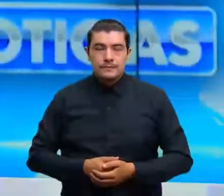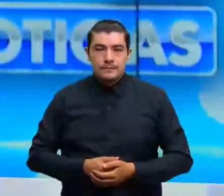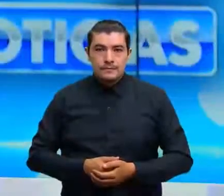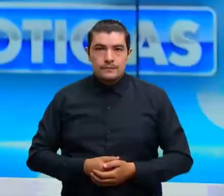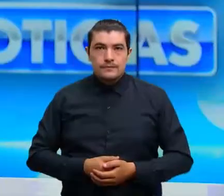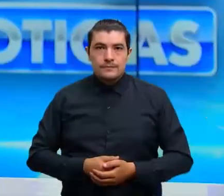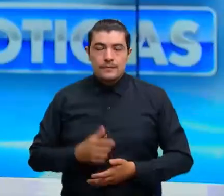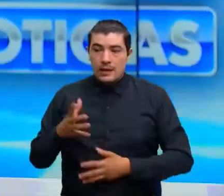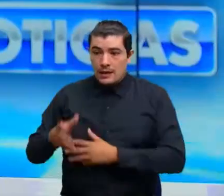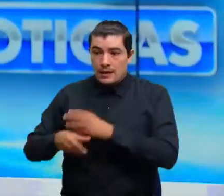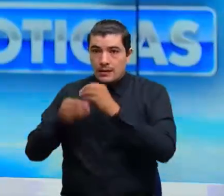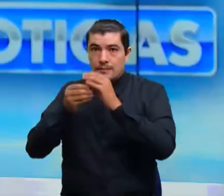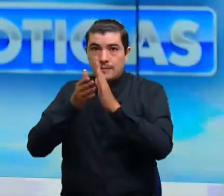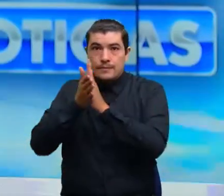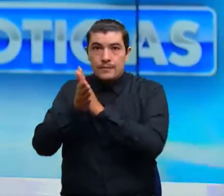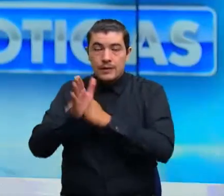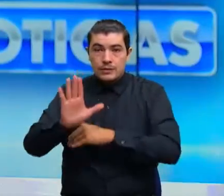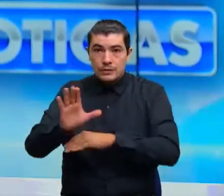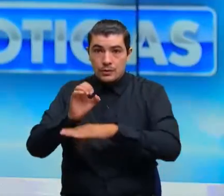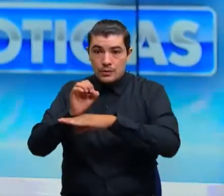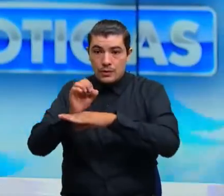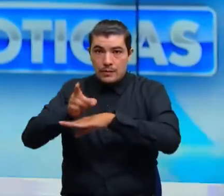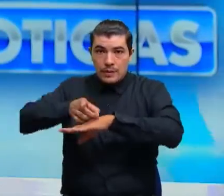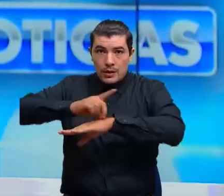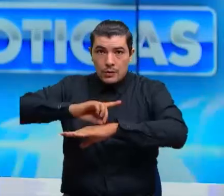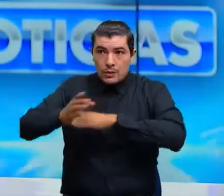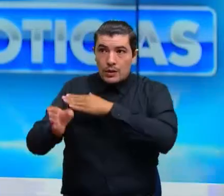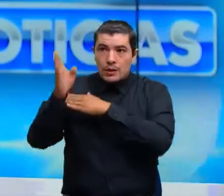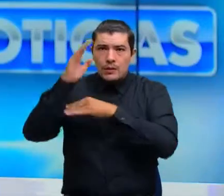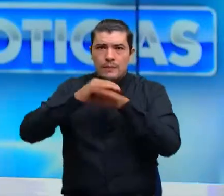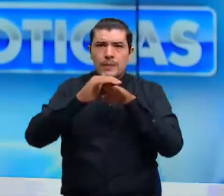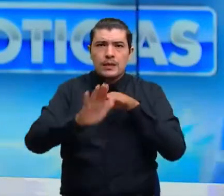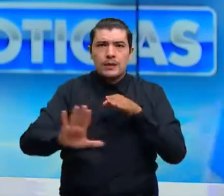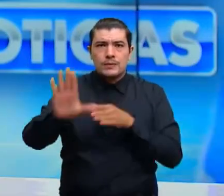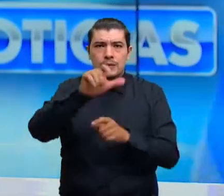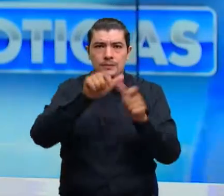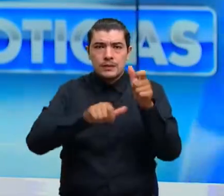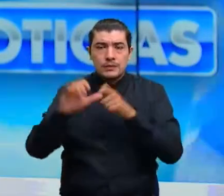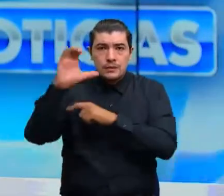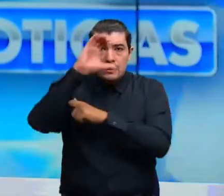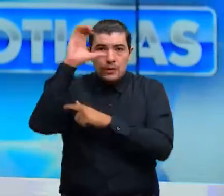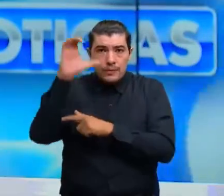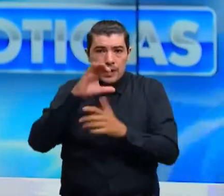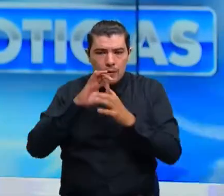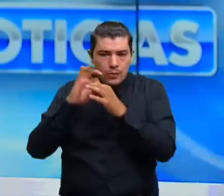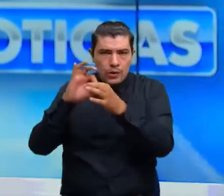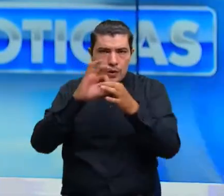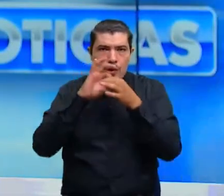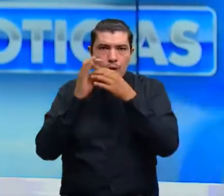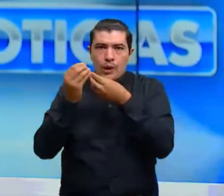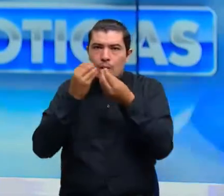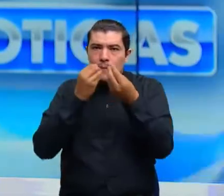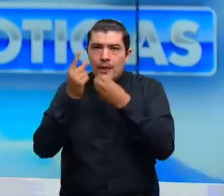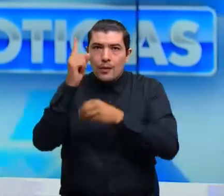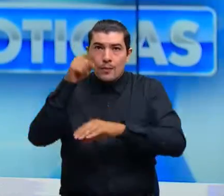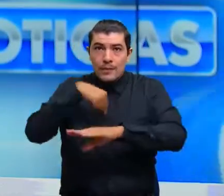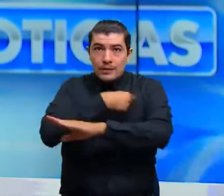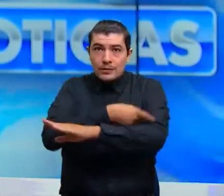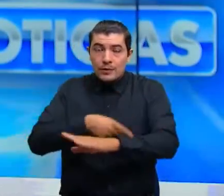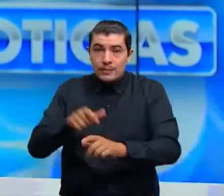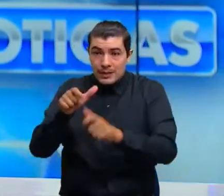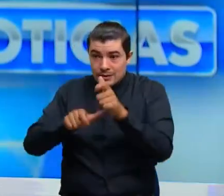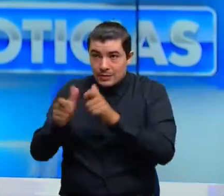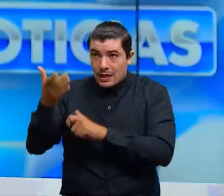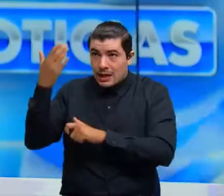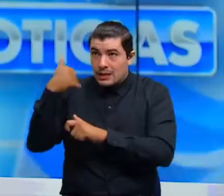en otras noticias la organización minuto de dios invita a los colombianos a unirse al banquete del millón una obra que beneficia a las personas que han sido afectadas por las